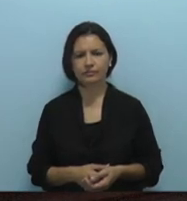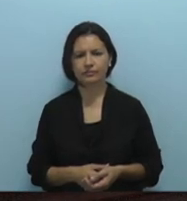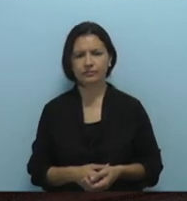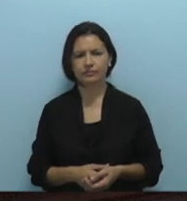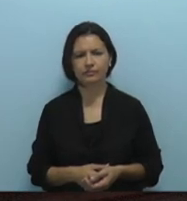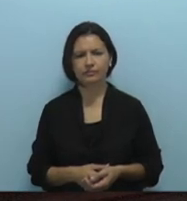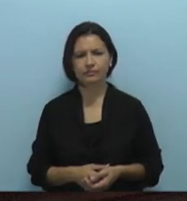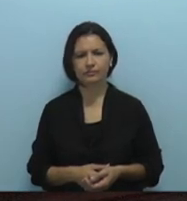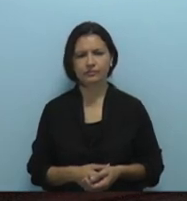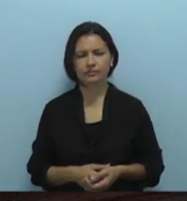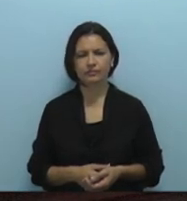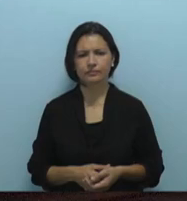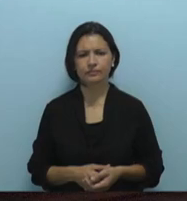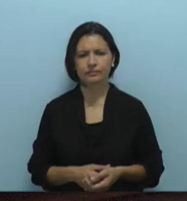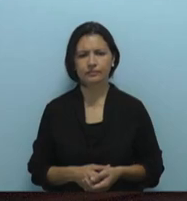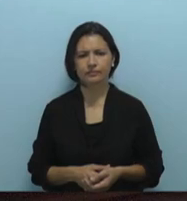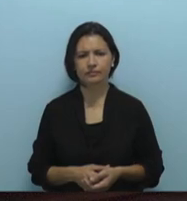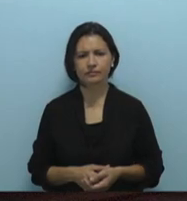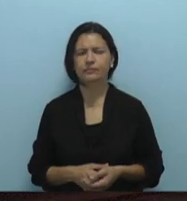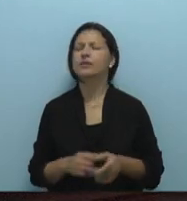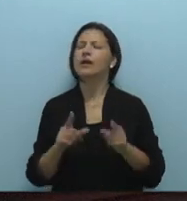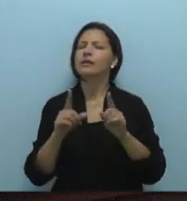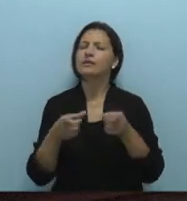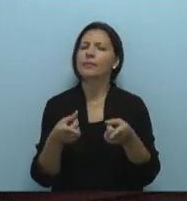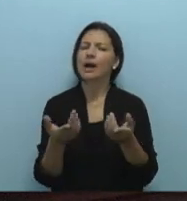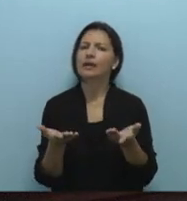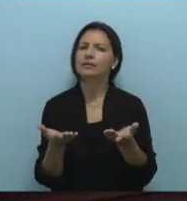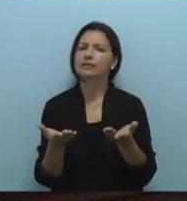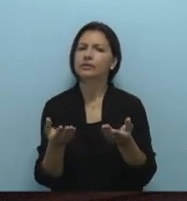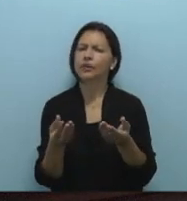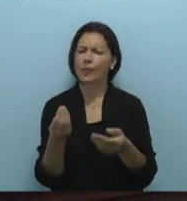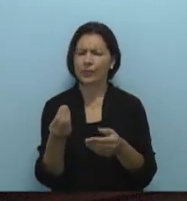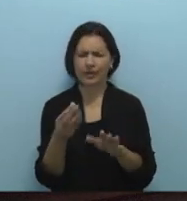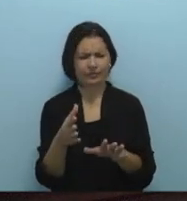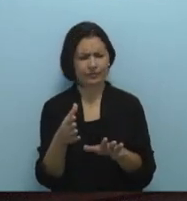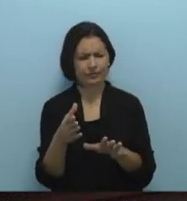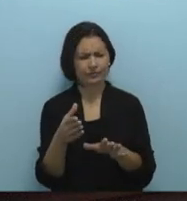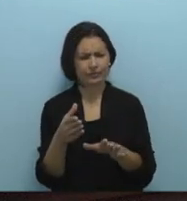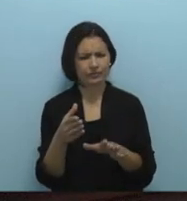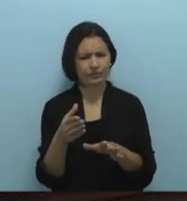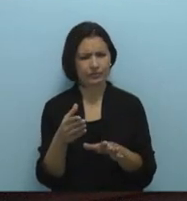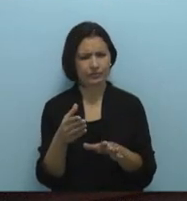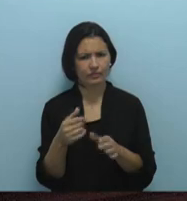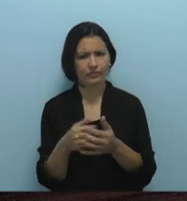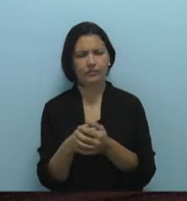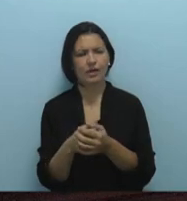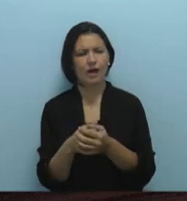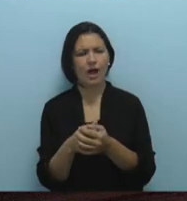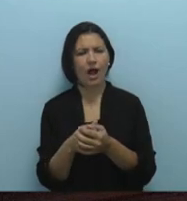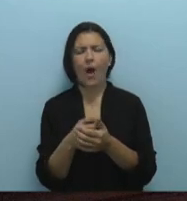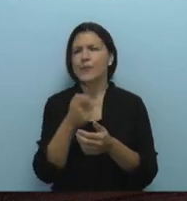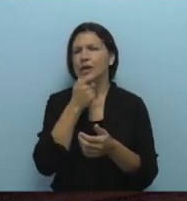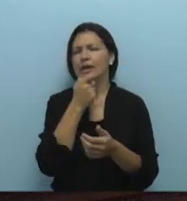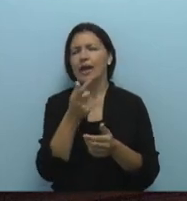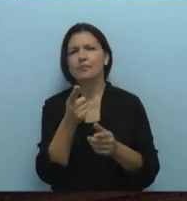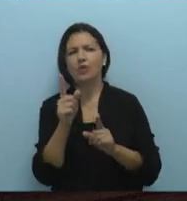reconstruir el sentido de la pena. ¿Por qué? Porque muchas veces nos quedamos en que hay delitos menores o